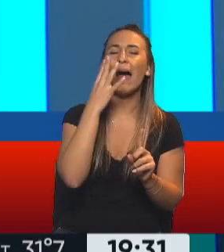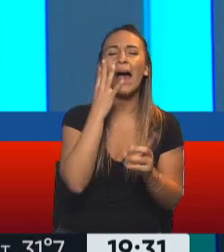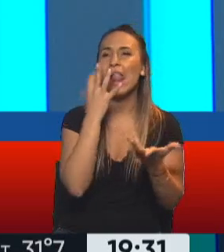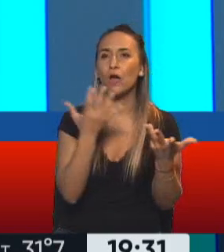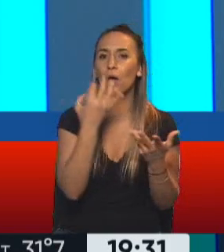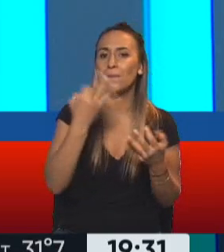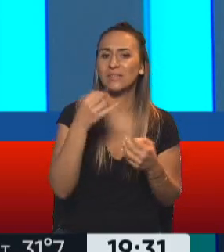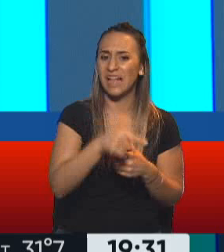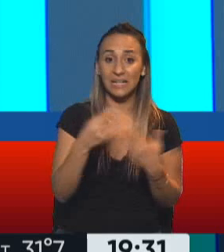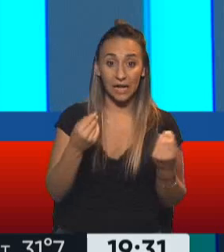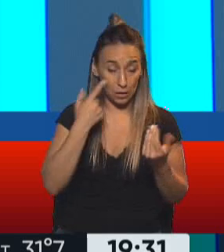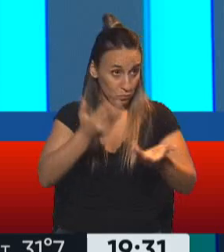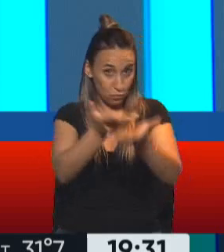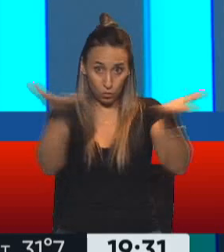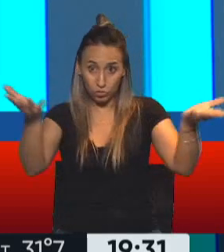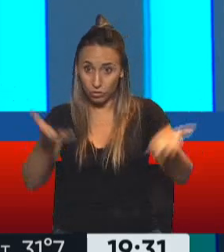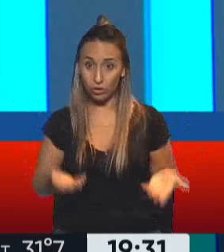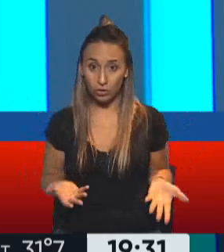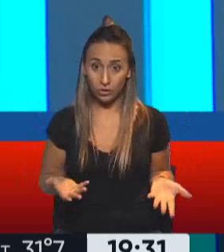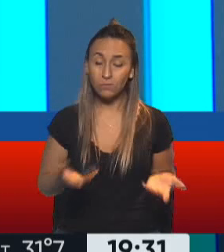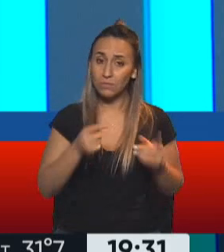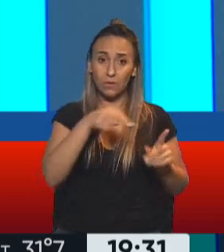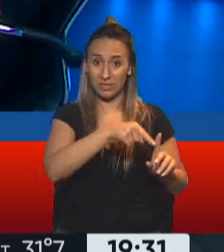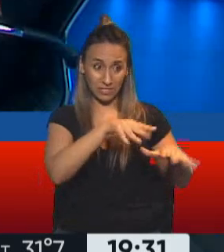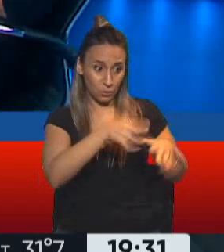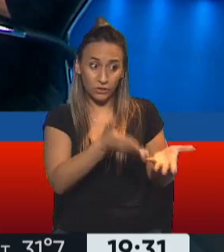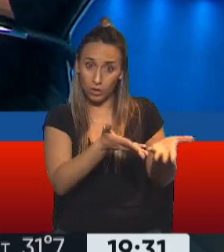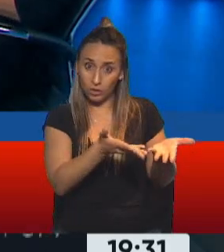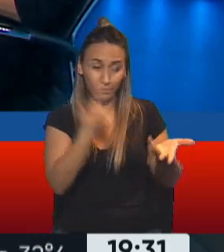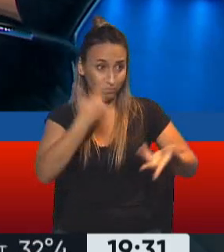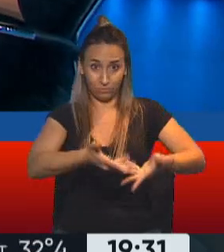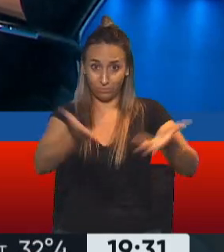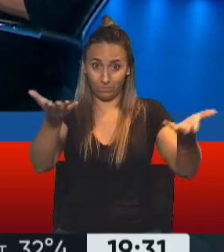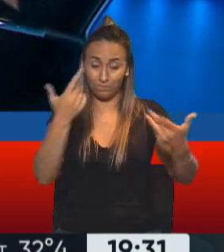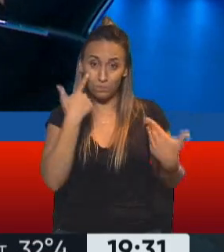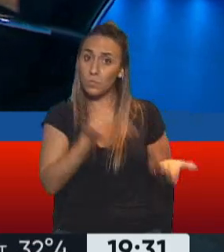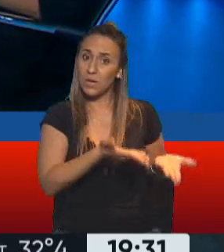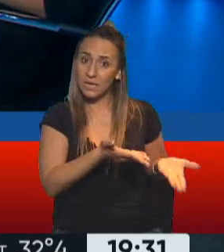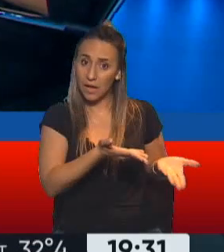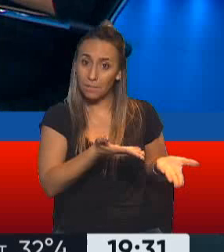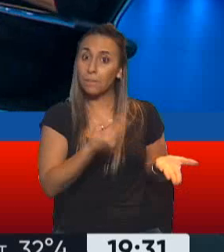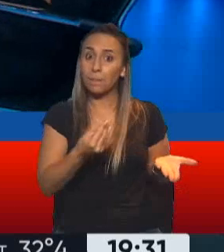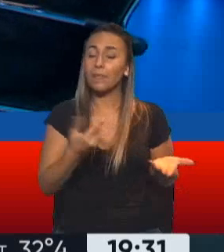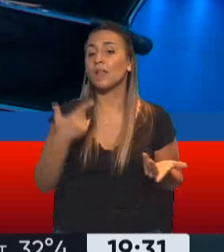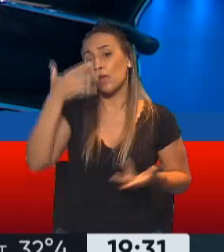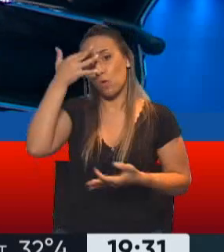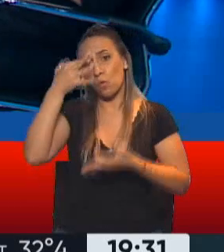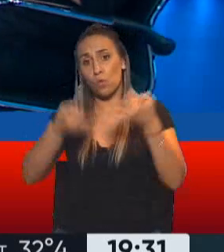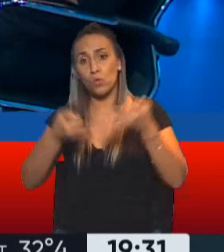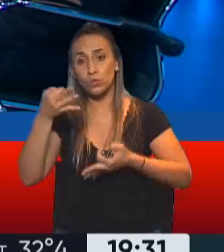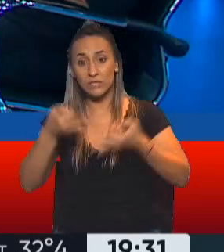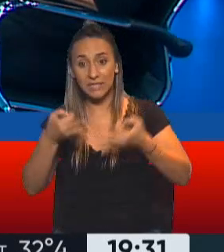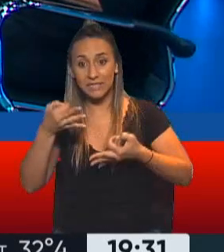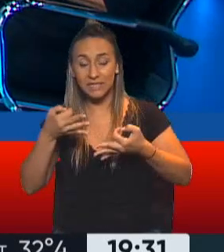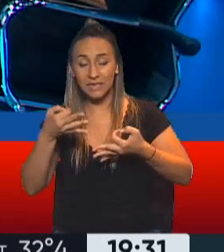que mostró, ¿no? Estos hechos que dejan al descubierto cuando hay pésimas intervenciones, tanto